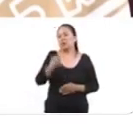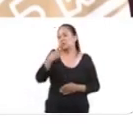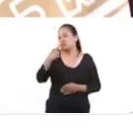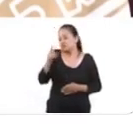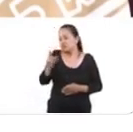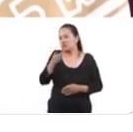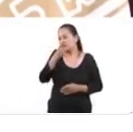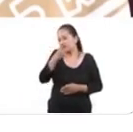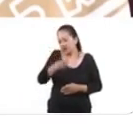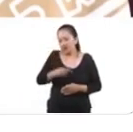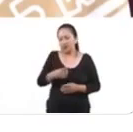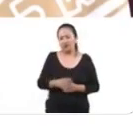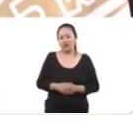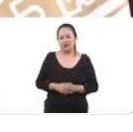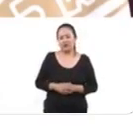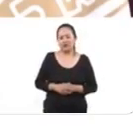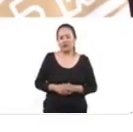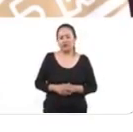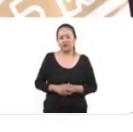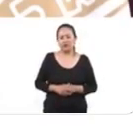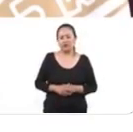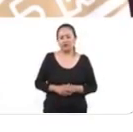pues, porque,